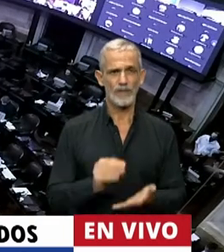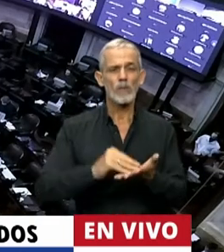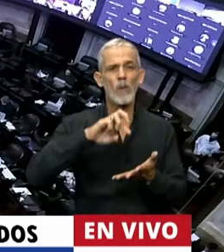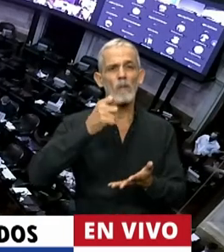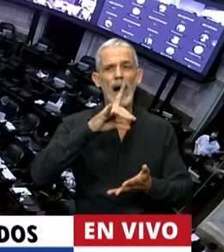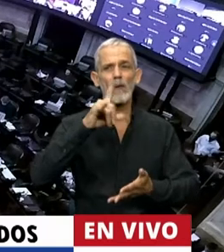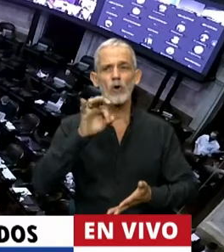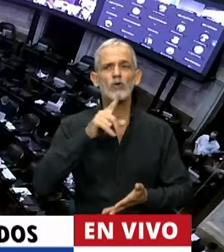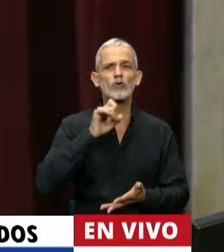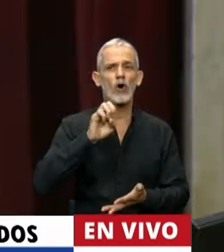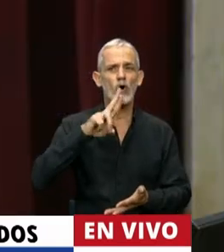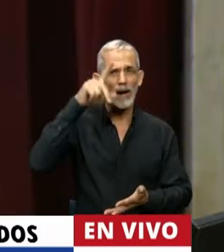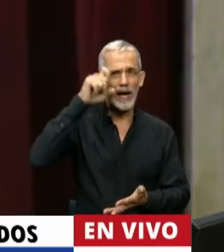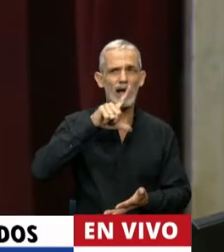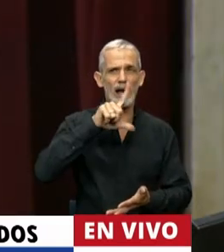Diputado Pablo Torello.